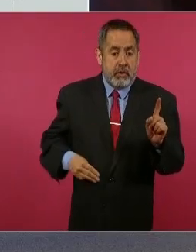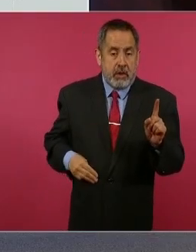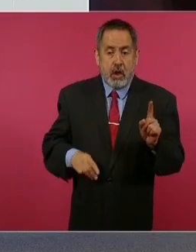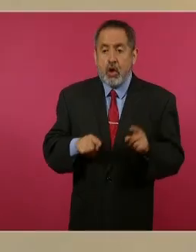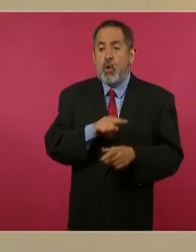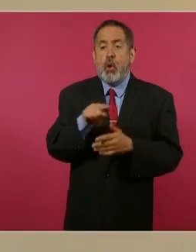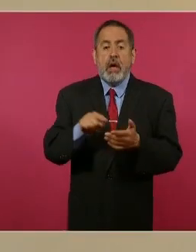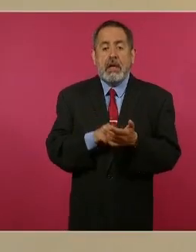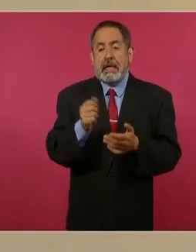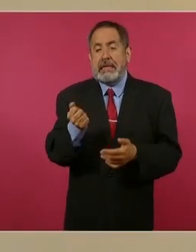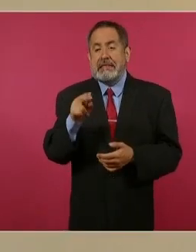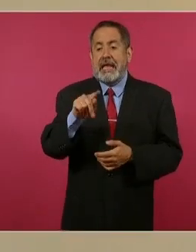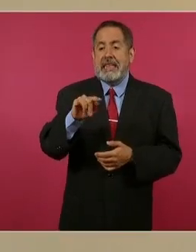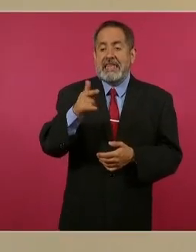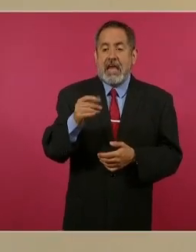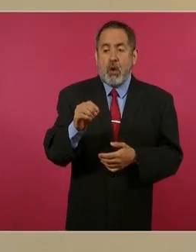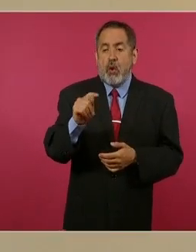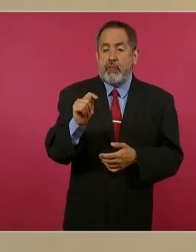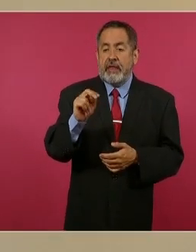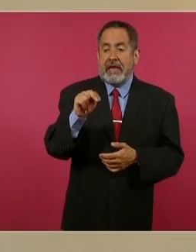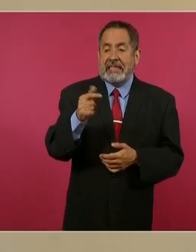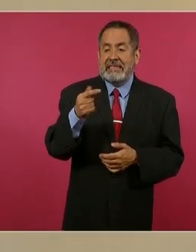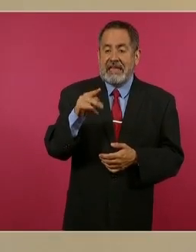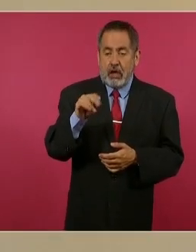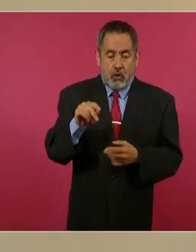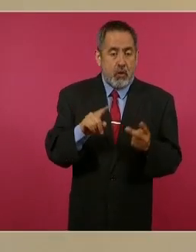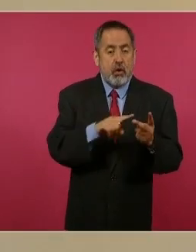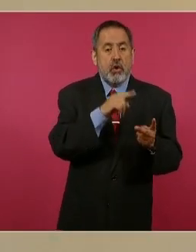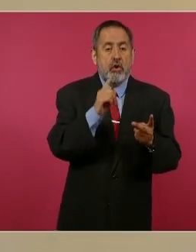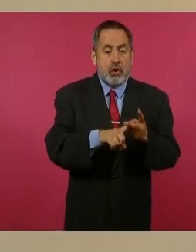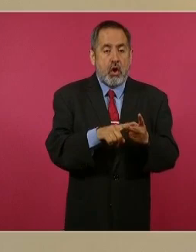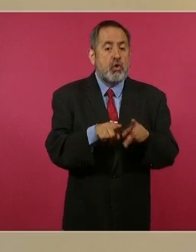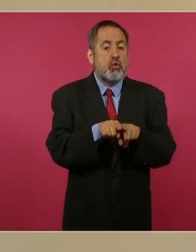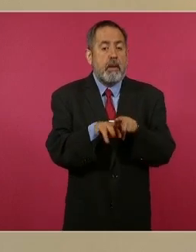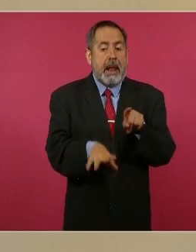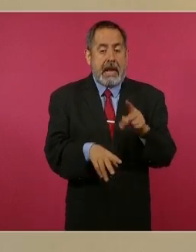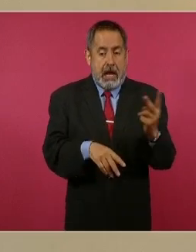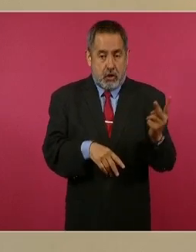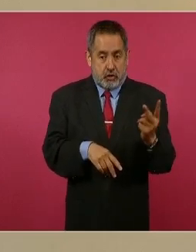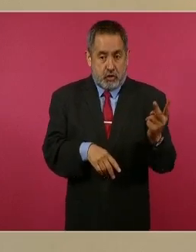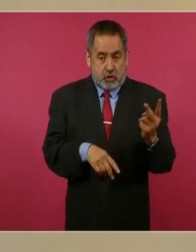Santiago, Tianquistengo y María Luisa es su hermana.